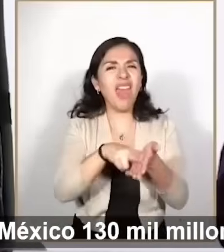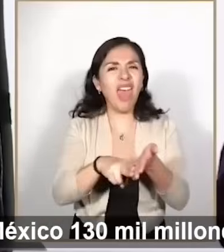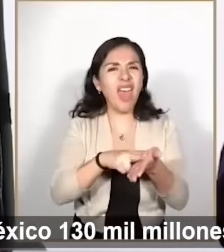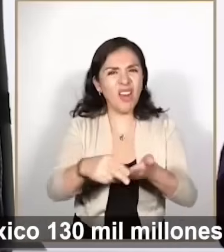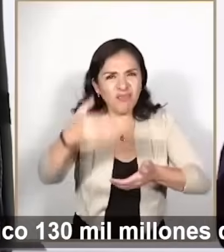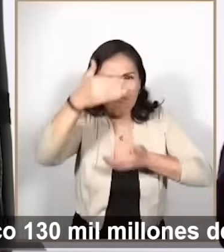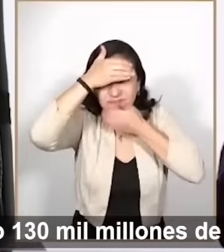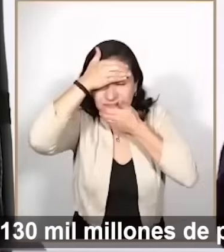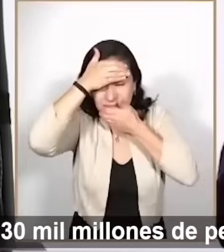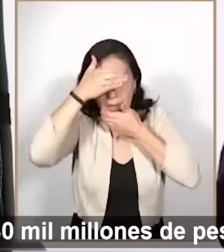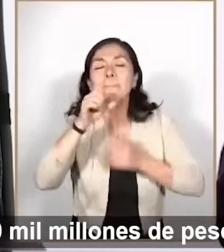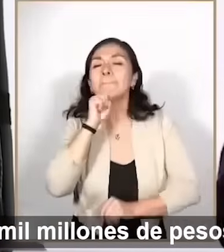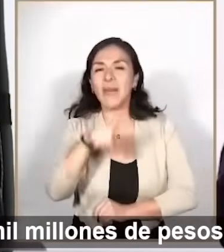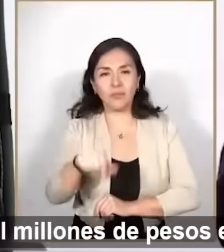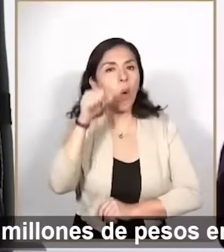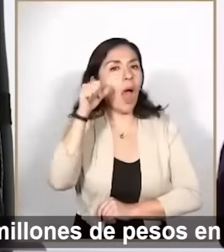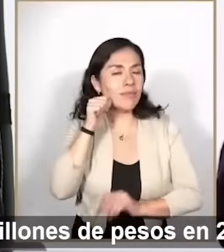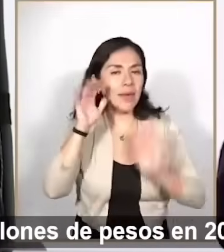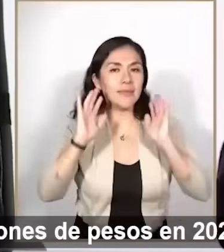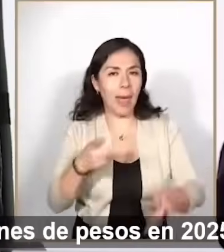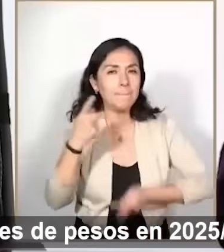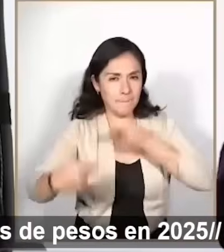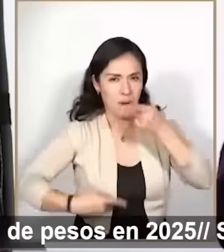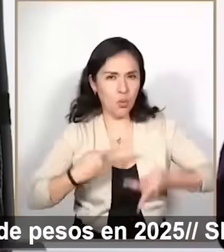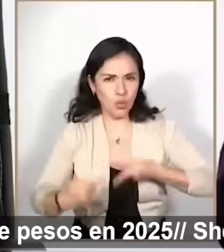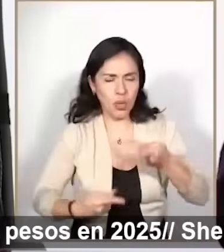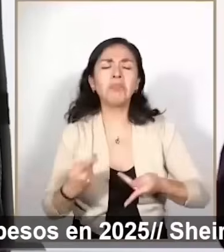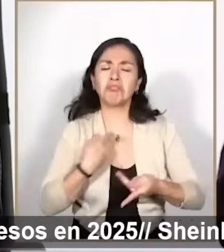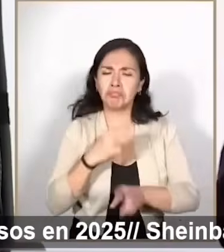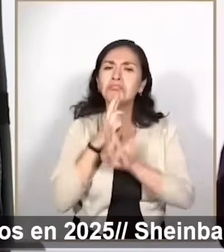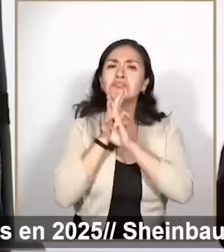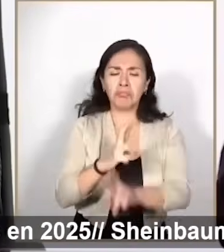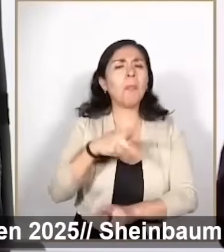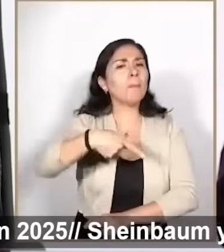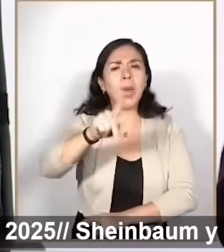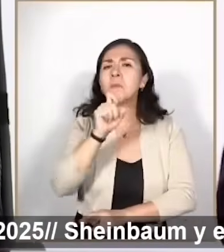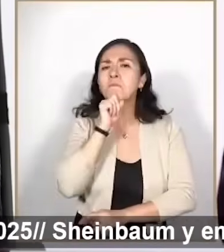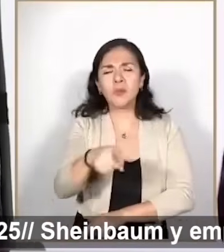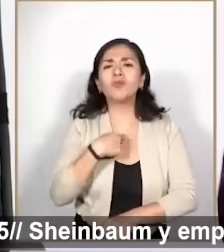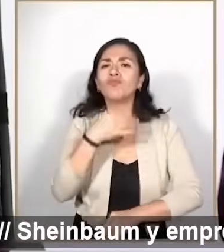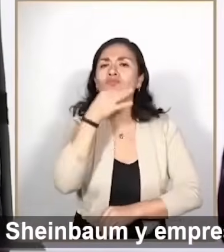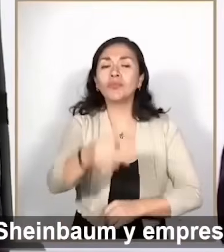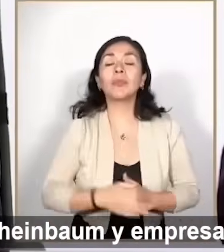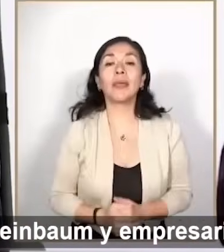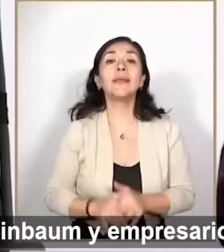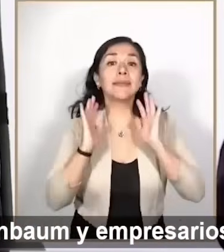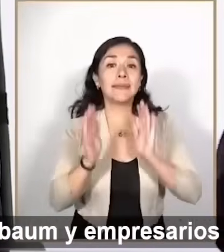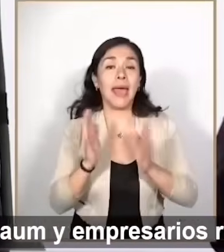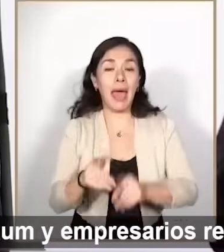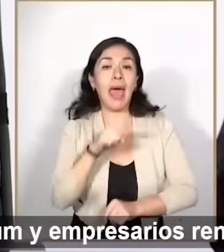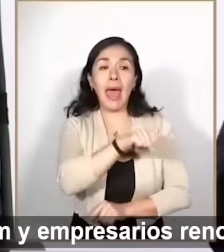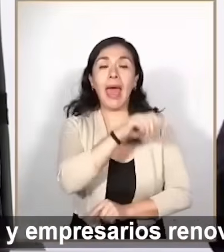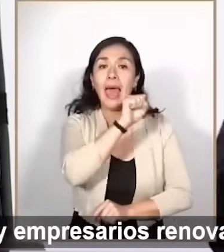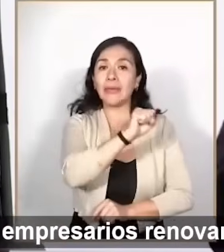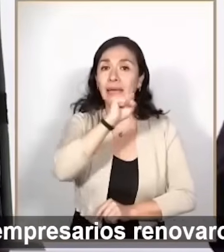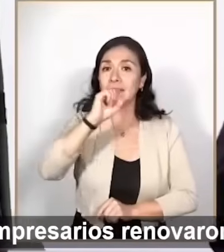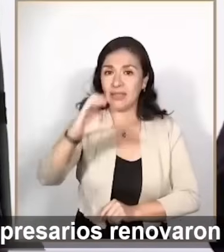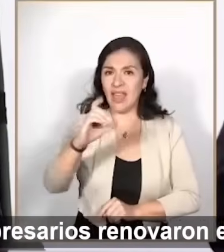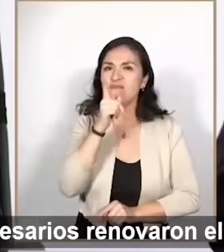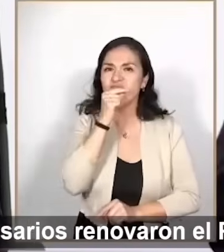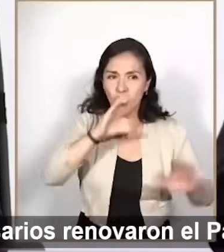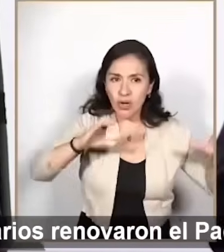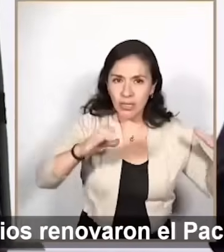se respondió estas preguntas y también les informamos que tanto la Secretaría de Seguridad como